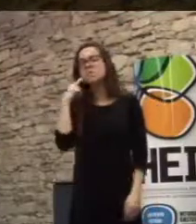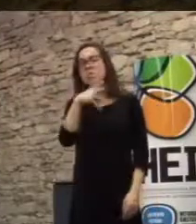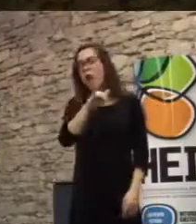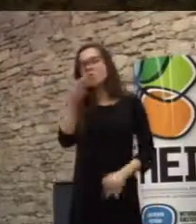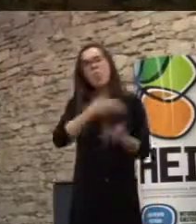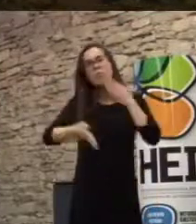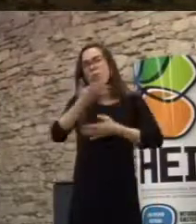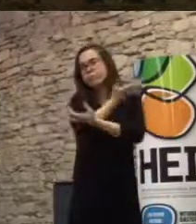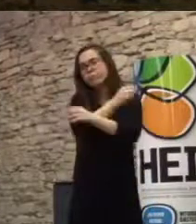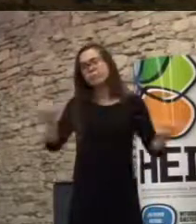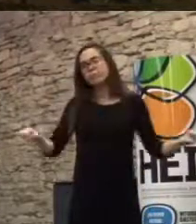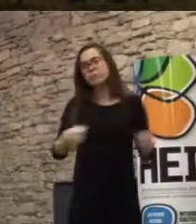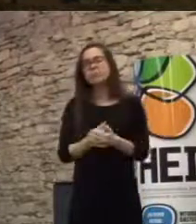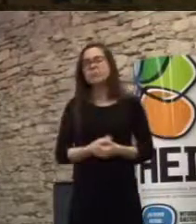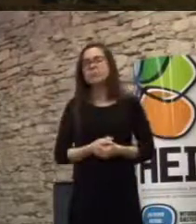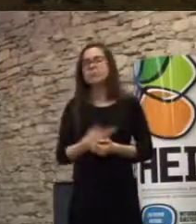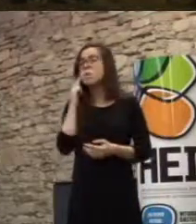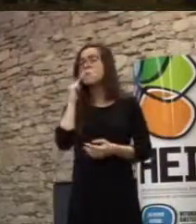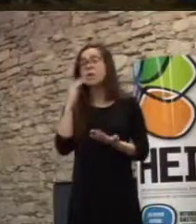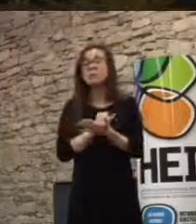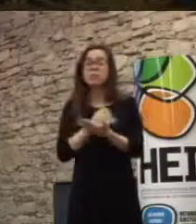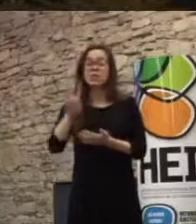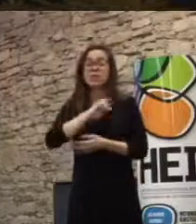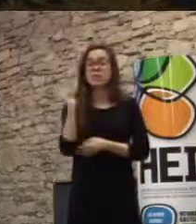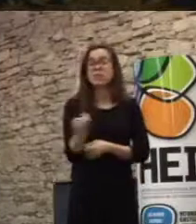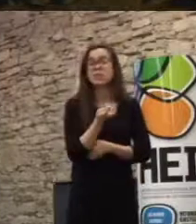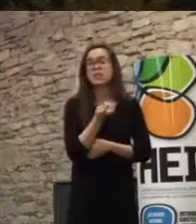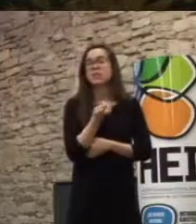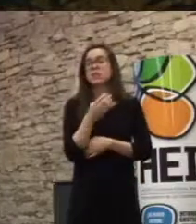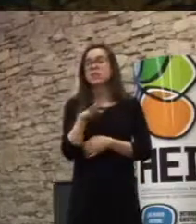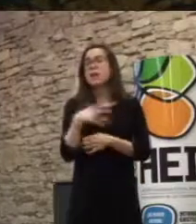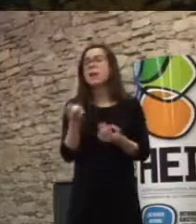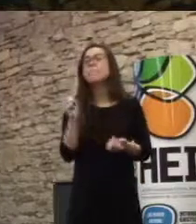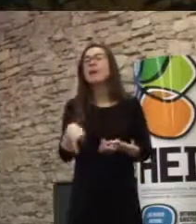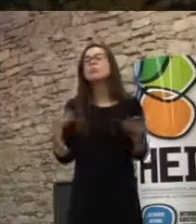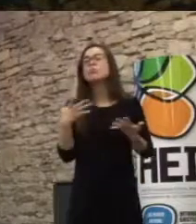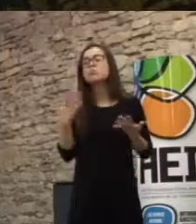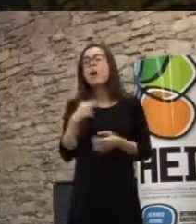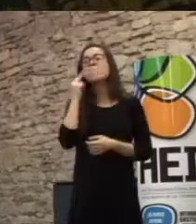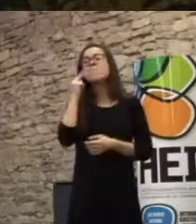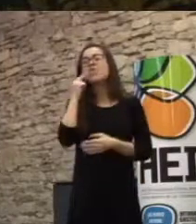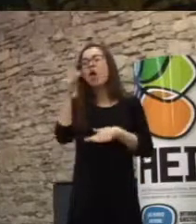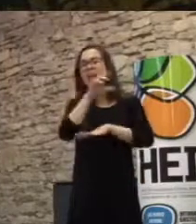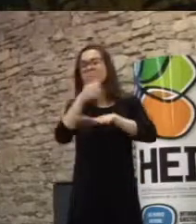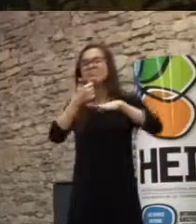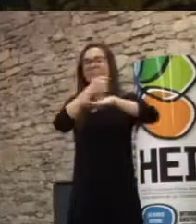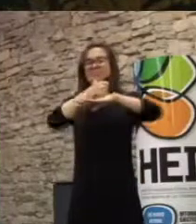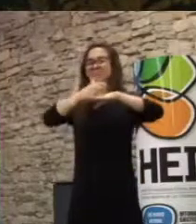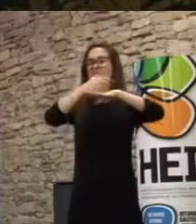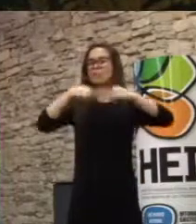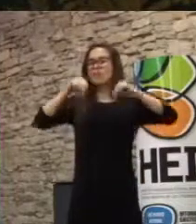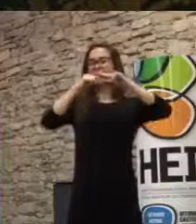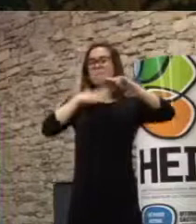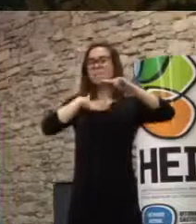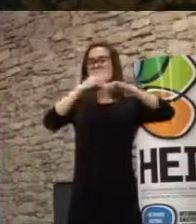colaborar y hay muchas clases de miedo y el peor de todos es el miedo a perder el estatus 6 es decir